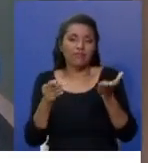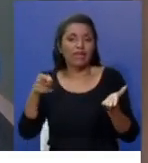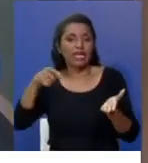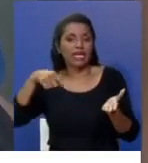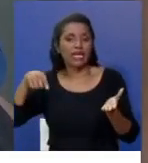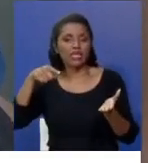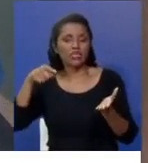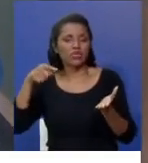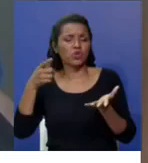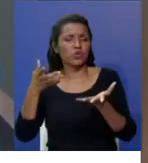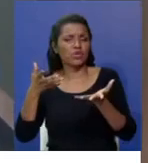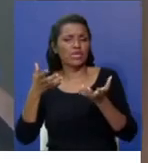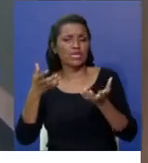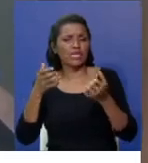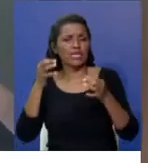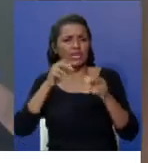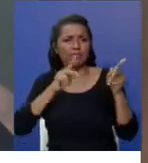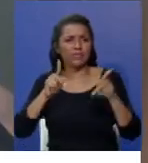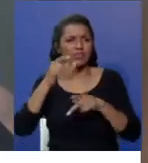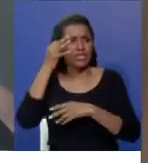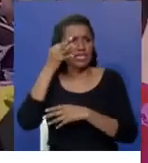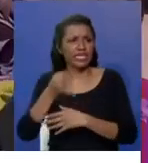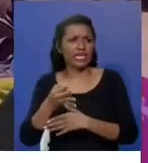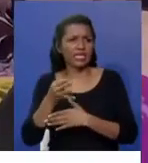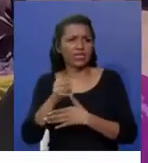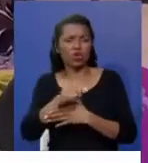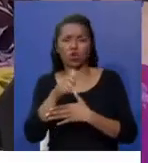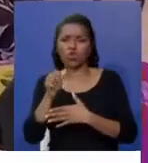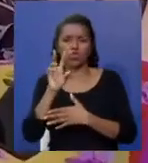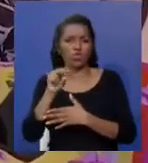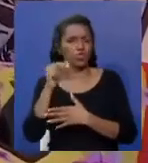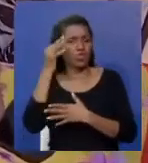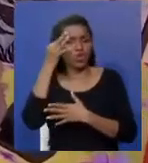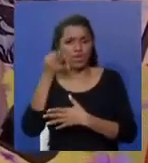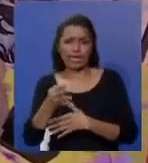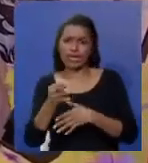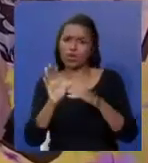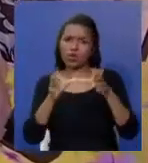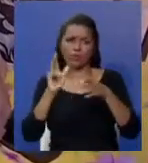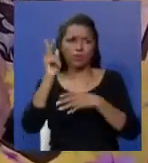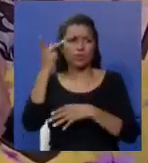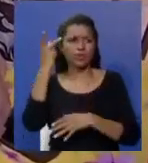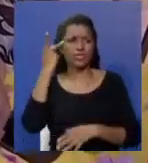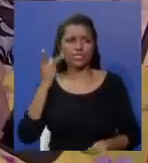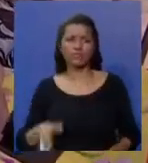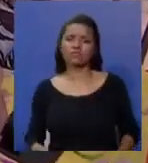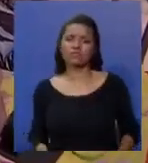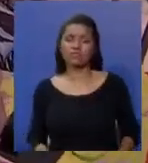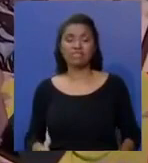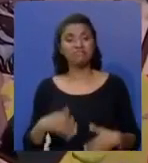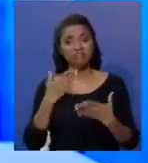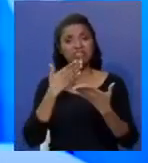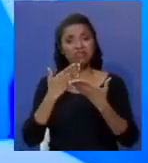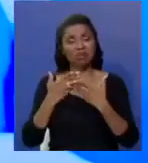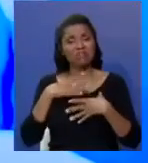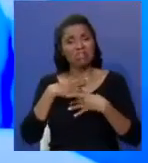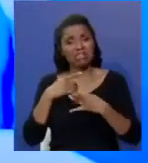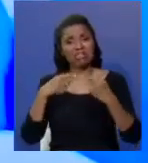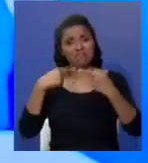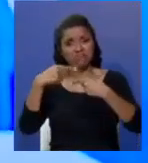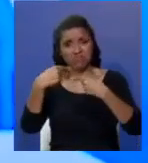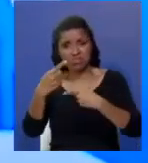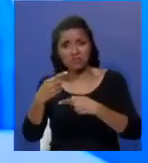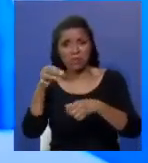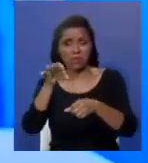le crean y que ya no creen en los partidos políticos. Así que va a ser interesante. Tenemos